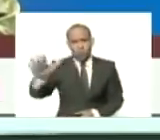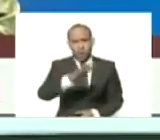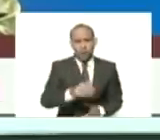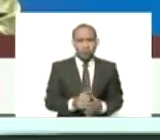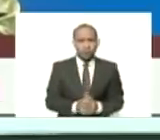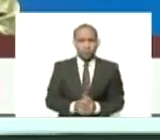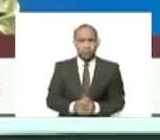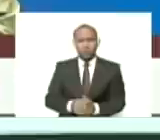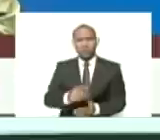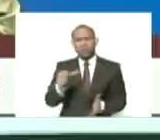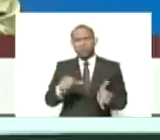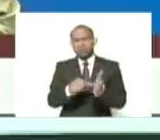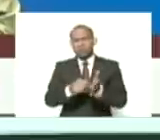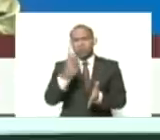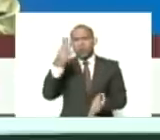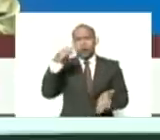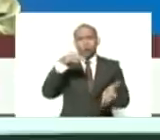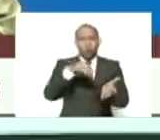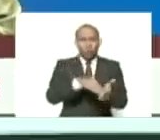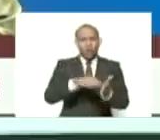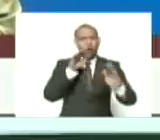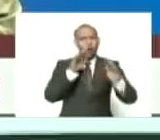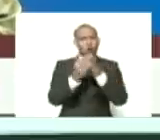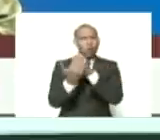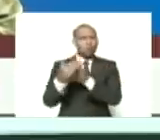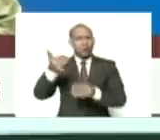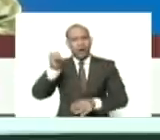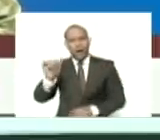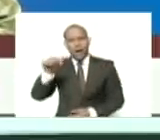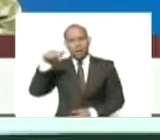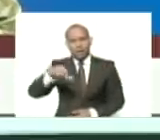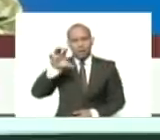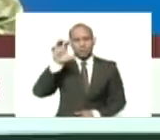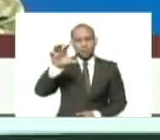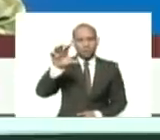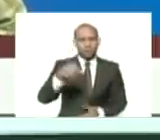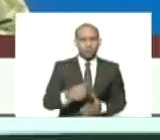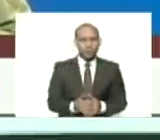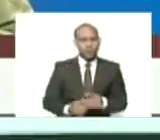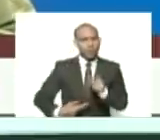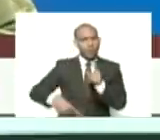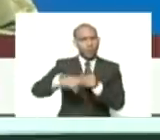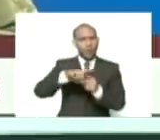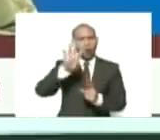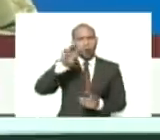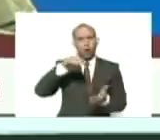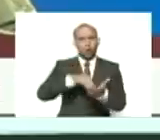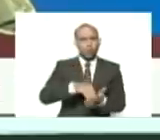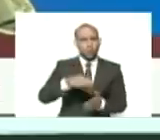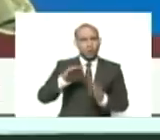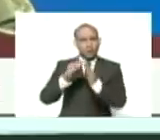en las 4.000 comunas que existen en el país, más de 4.000 comunas.